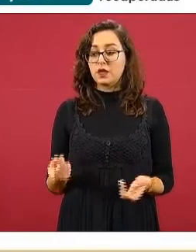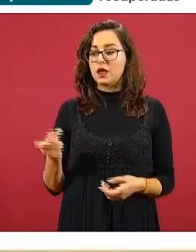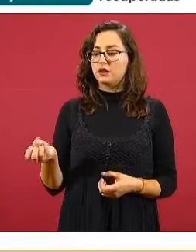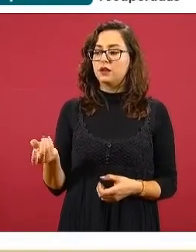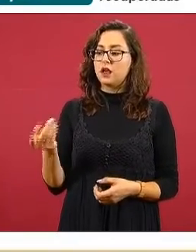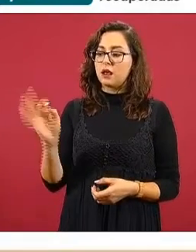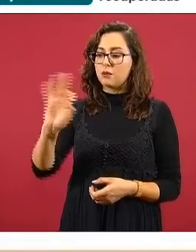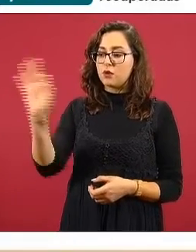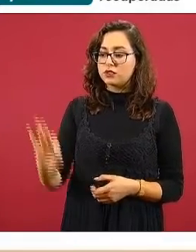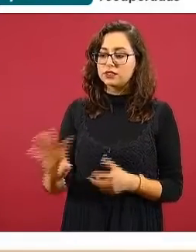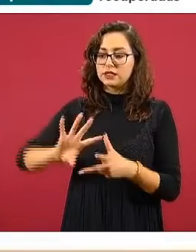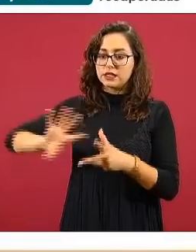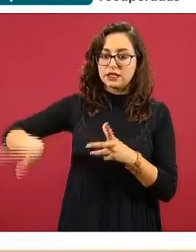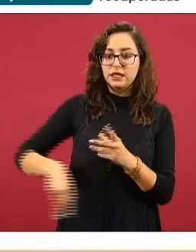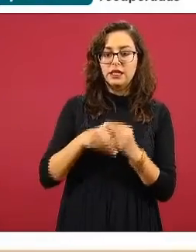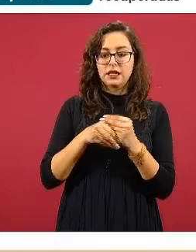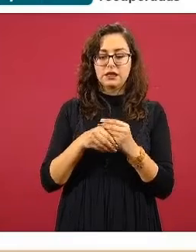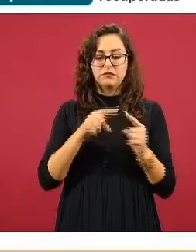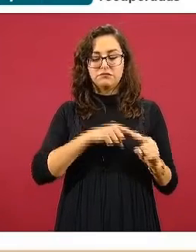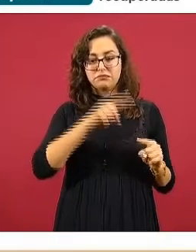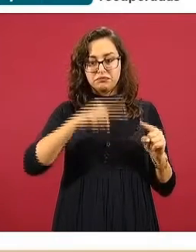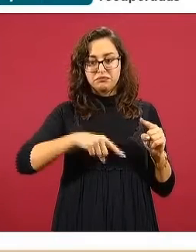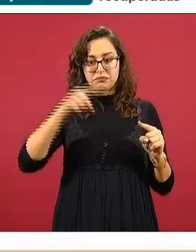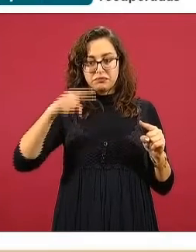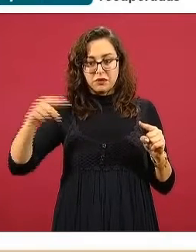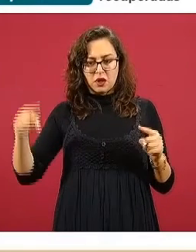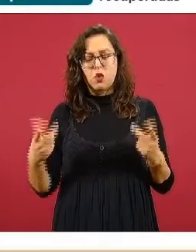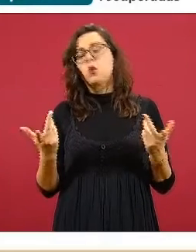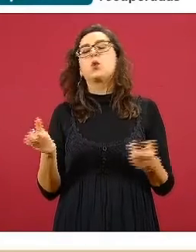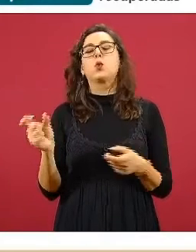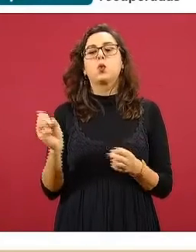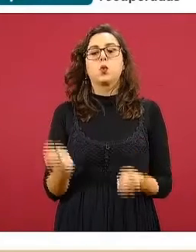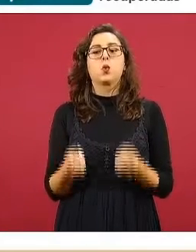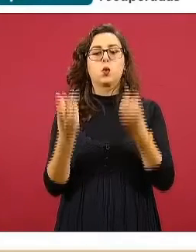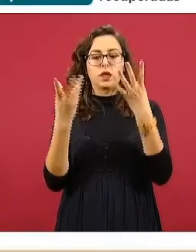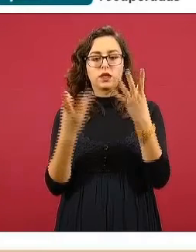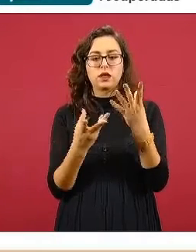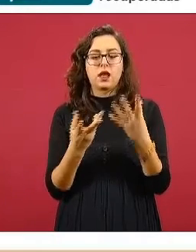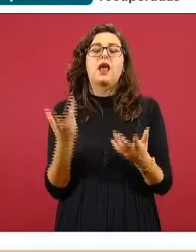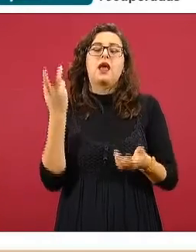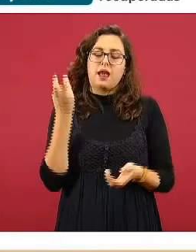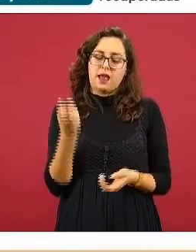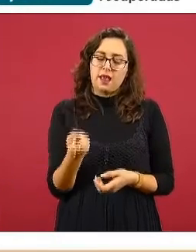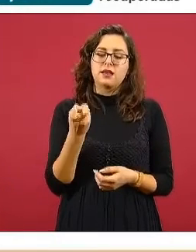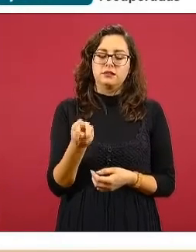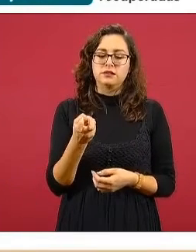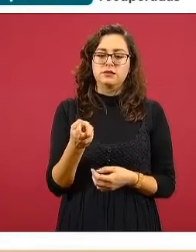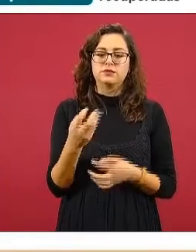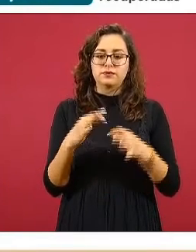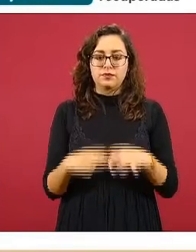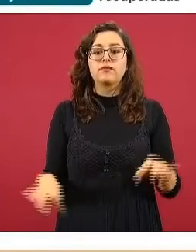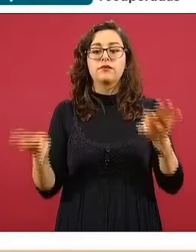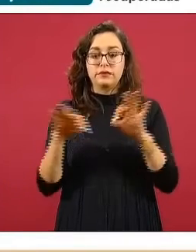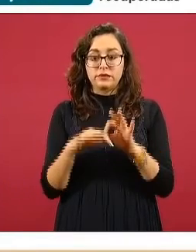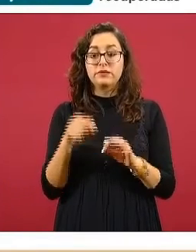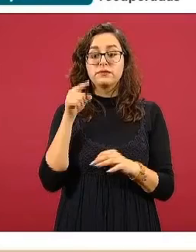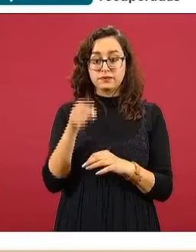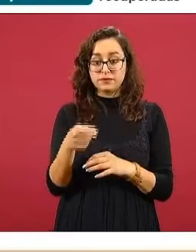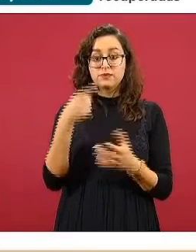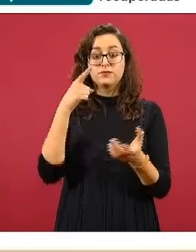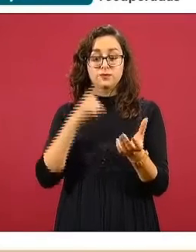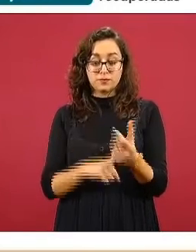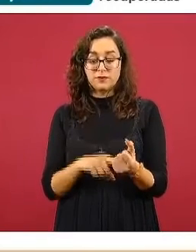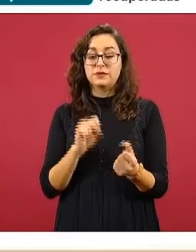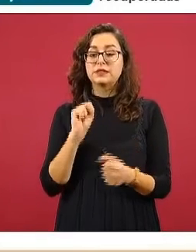estimados. Y esta es precisamente la razón por la cual graficamos esta curva, para que a través de la misma, la cual sí se encuentra